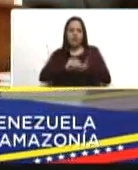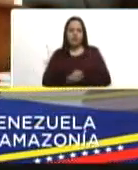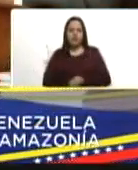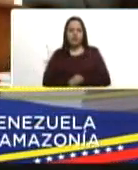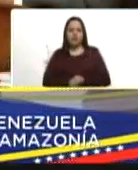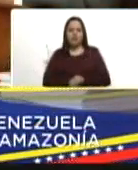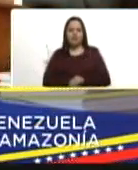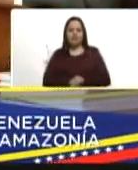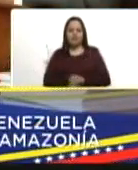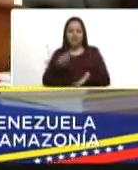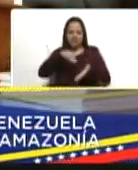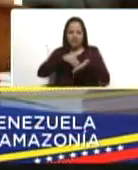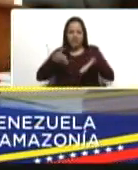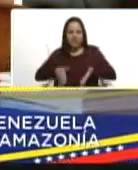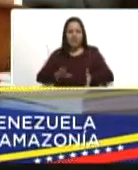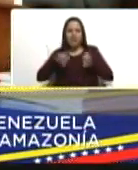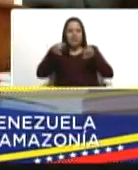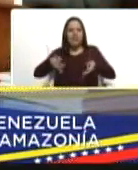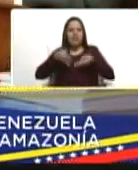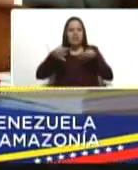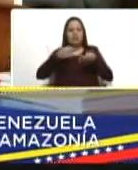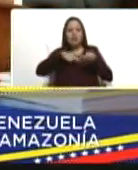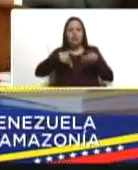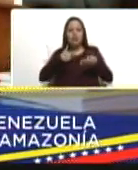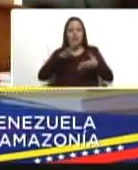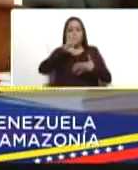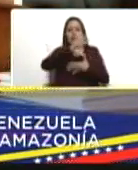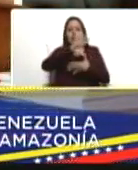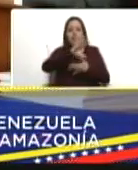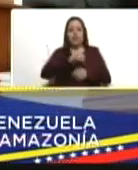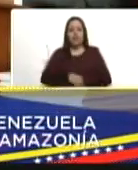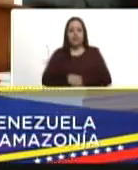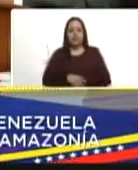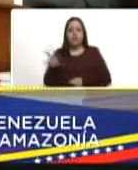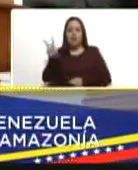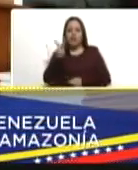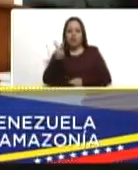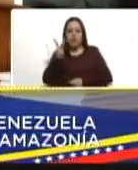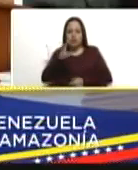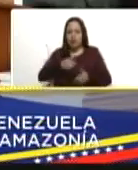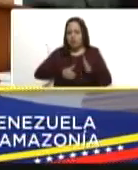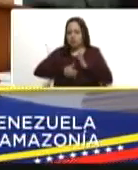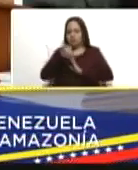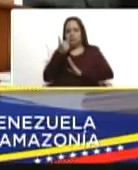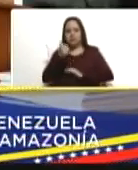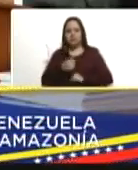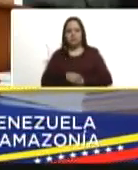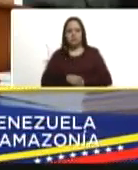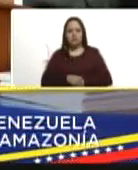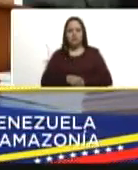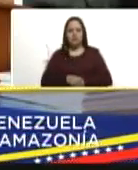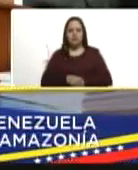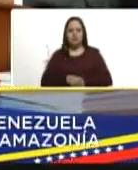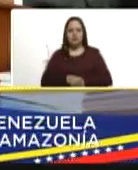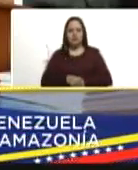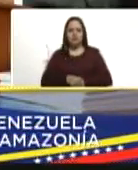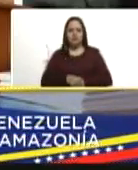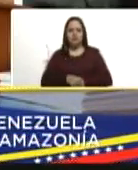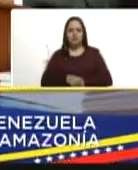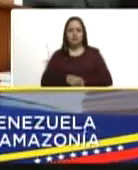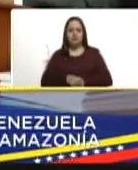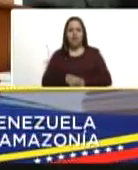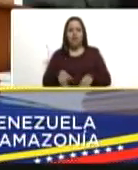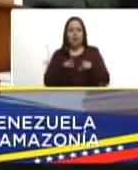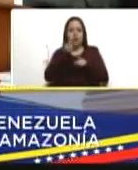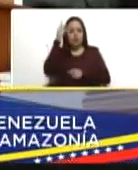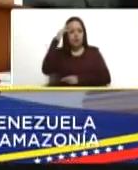renace para siempre para nuestra América para la Venezuela potencia como lo soñó